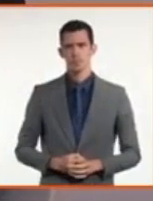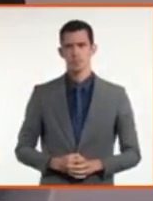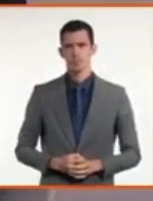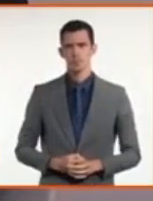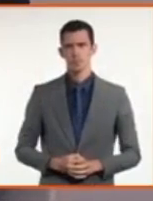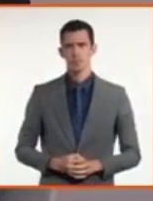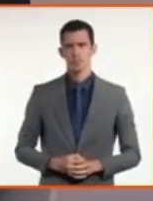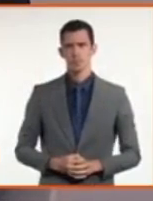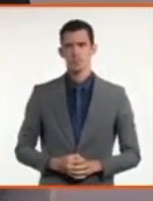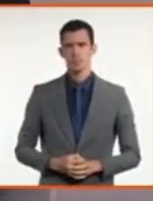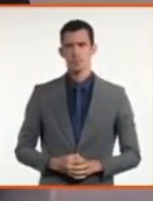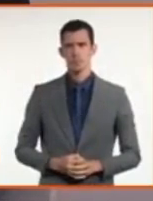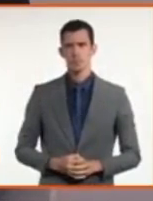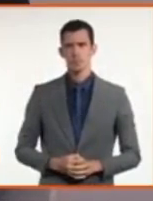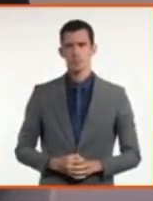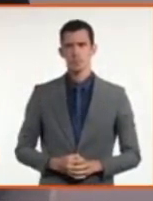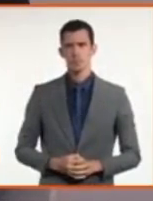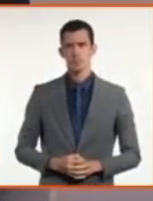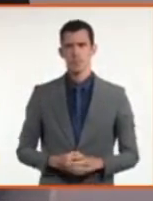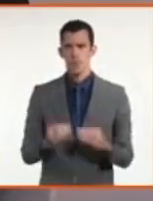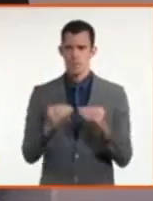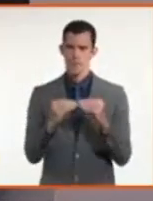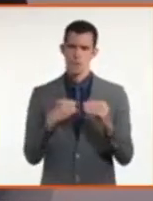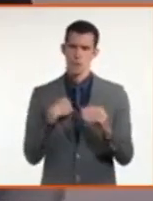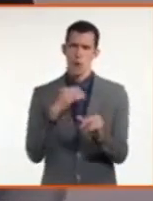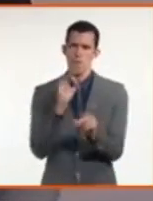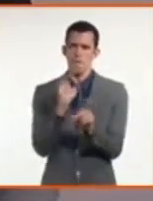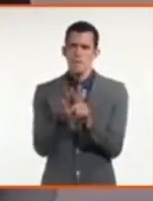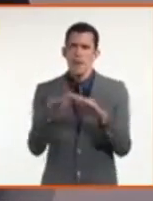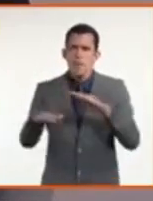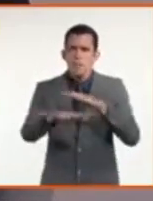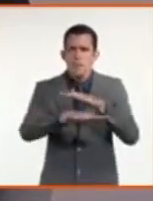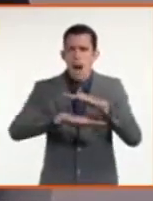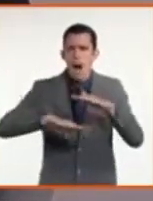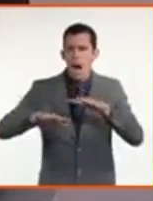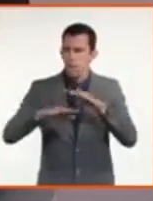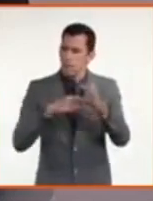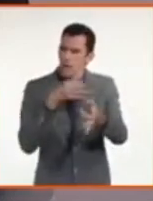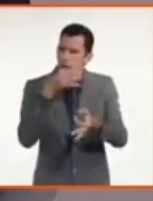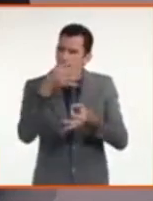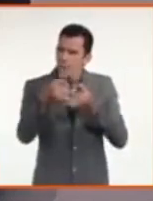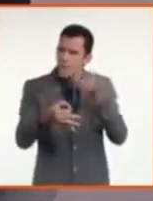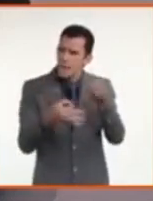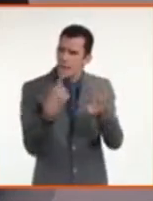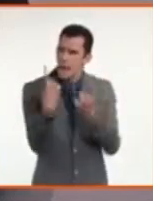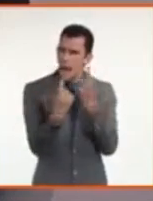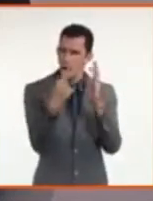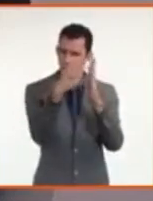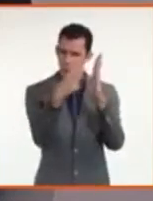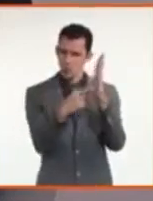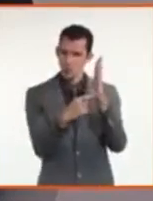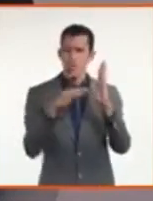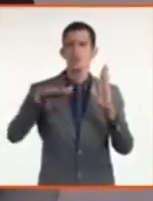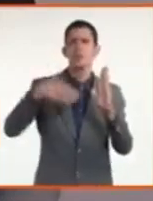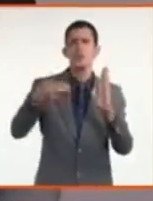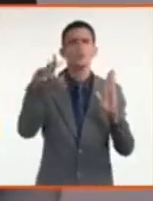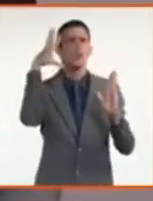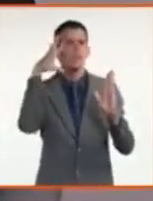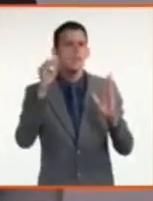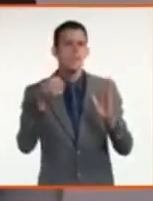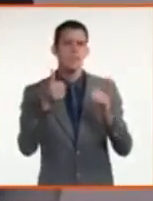mover para poder razonar y dar los argumentos que tú no nos traslada no nos pides